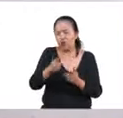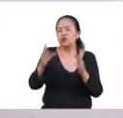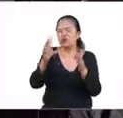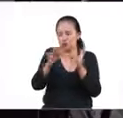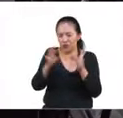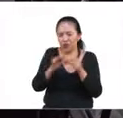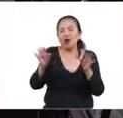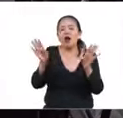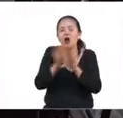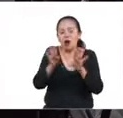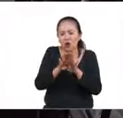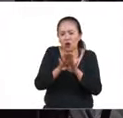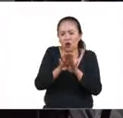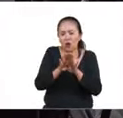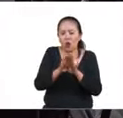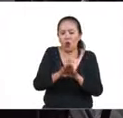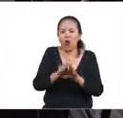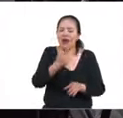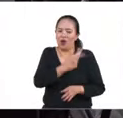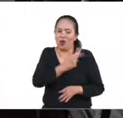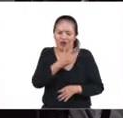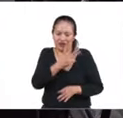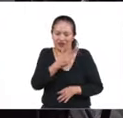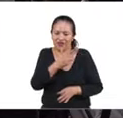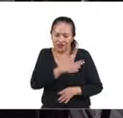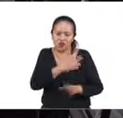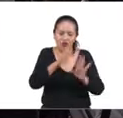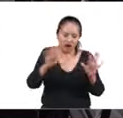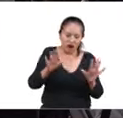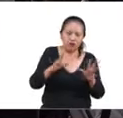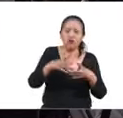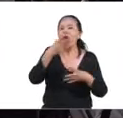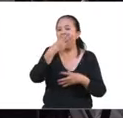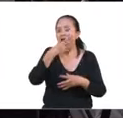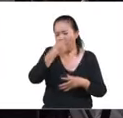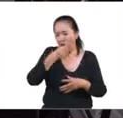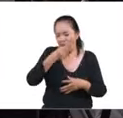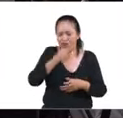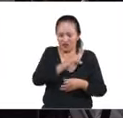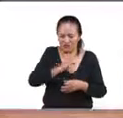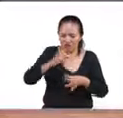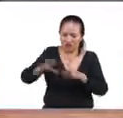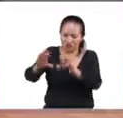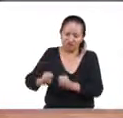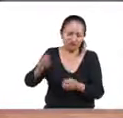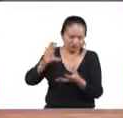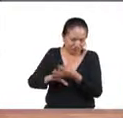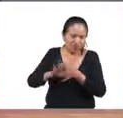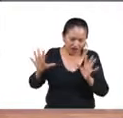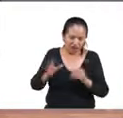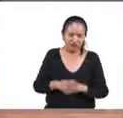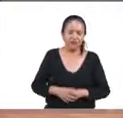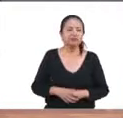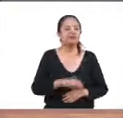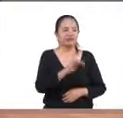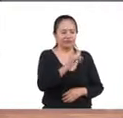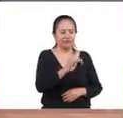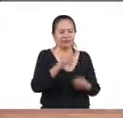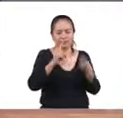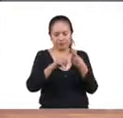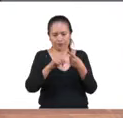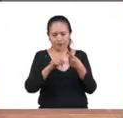ha sido la labor de la Guardia Nacional para inhibir este delito y si ha habido detenidos en específico de este tema. Sí. Ahora son tres cosas.